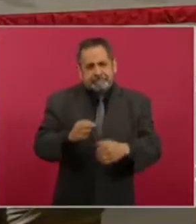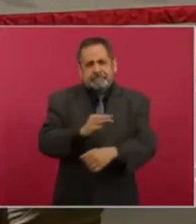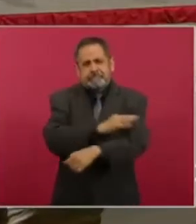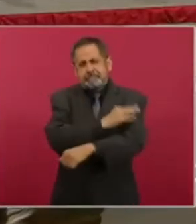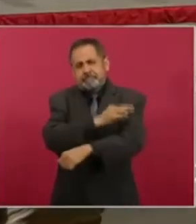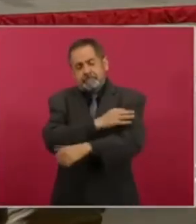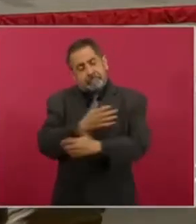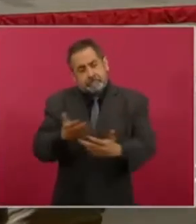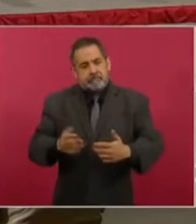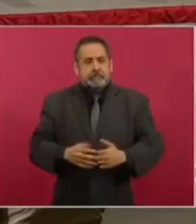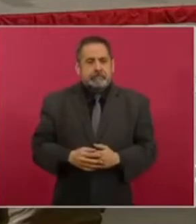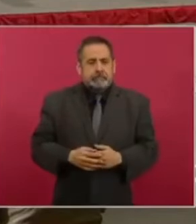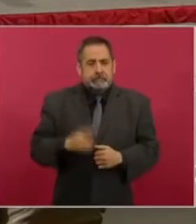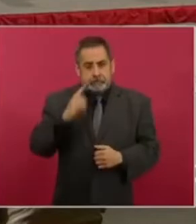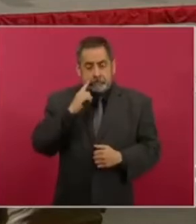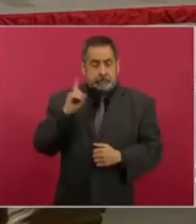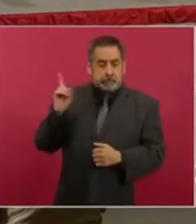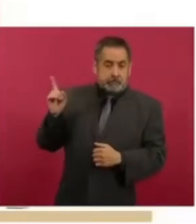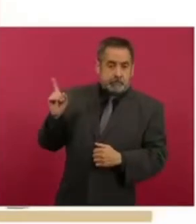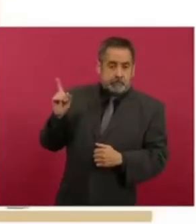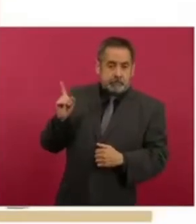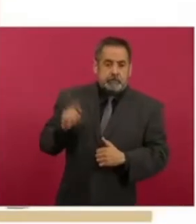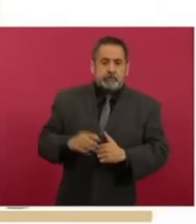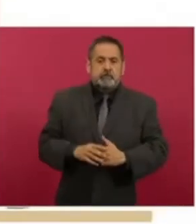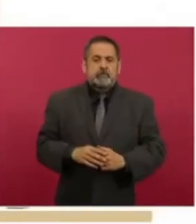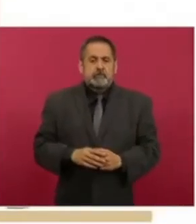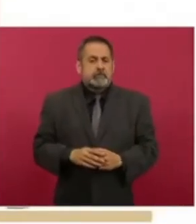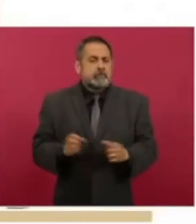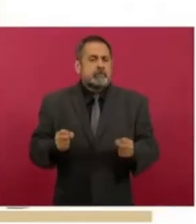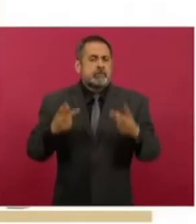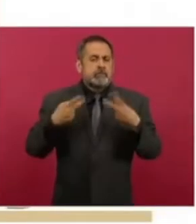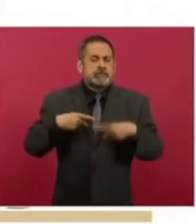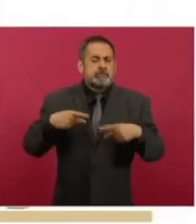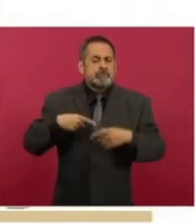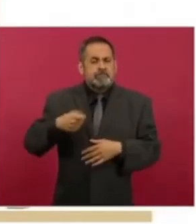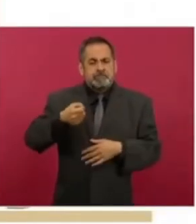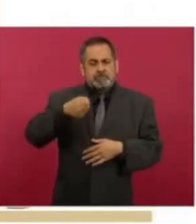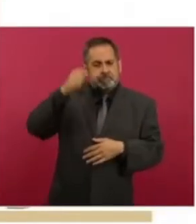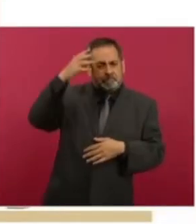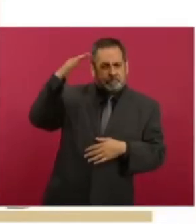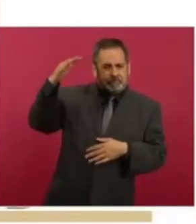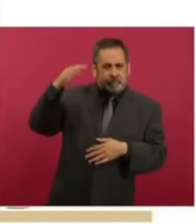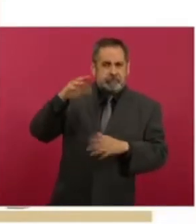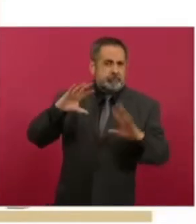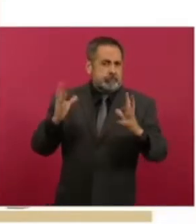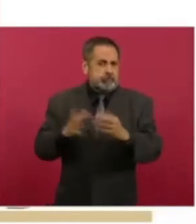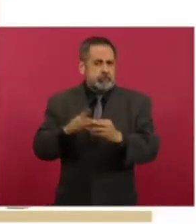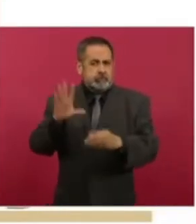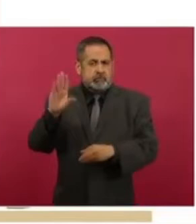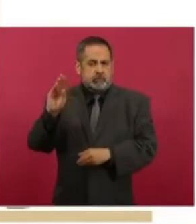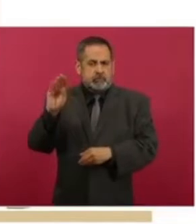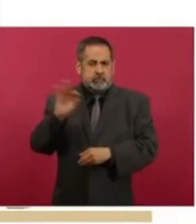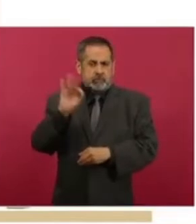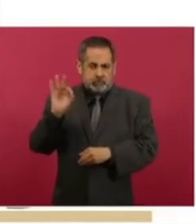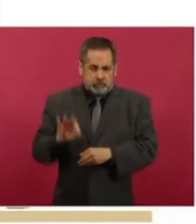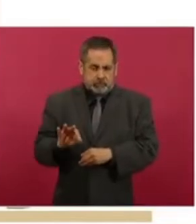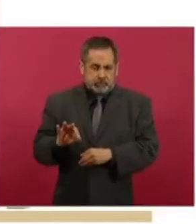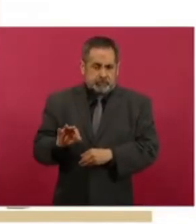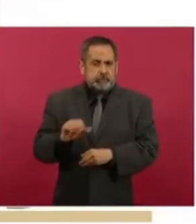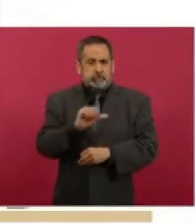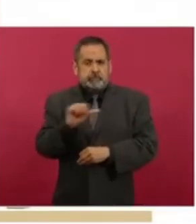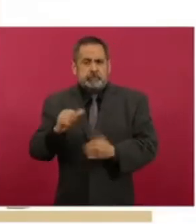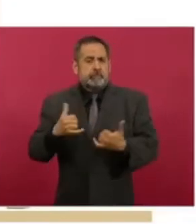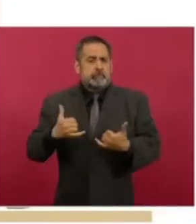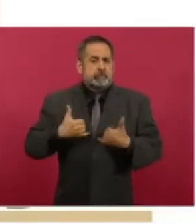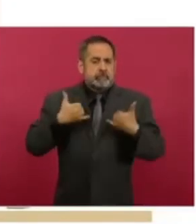es esa cobertura agregada en personas adultas, cuya cobertura es 90%, y personas jóvenes,